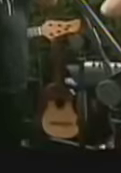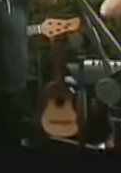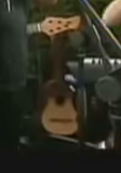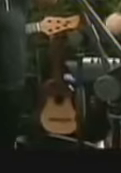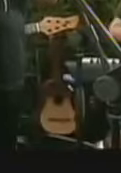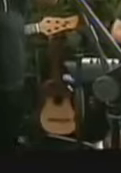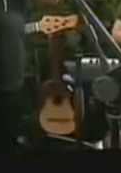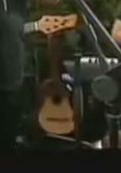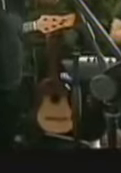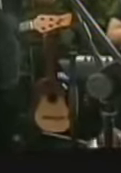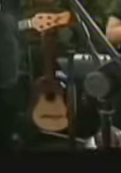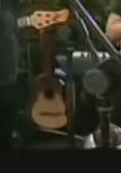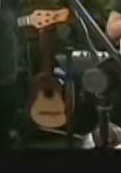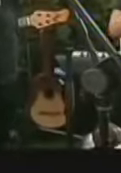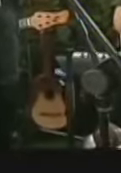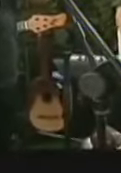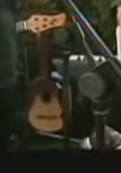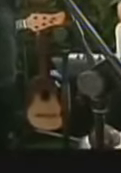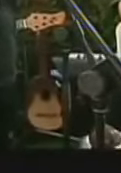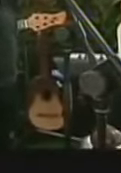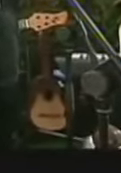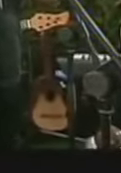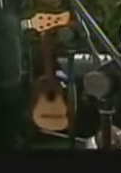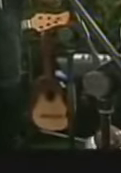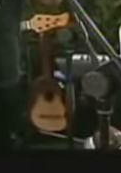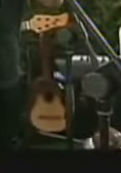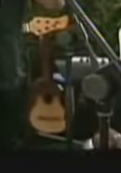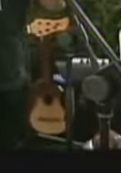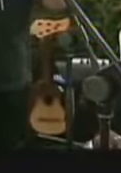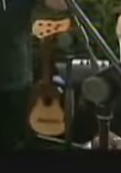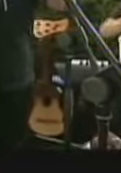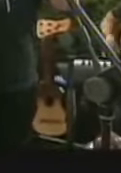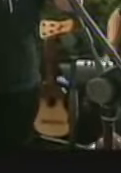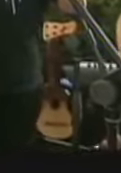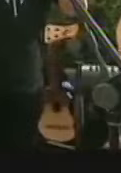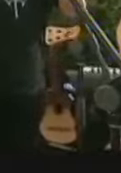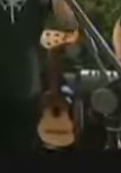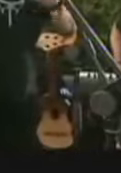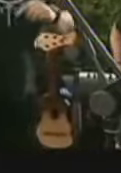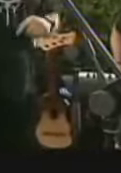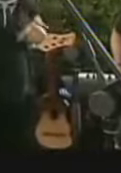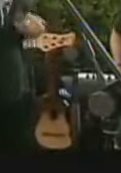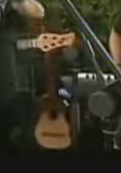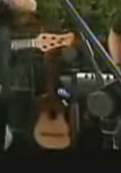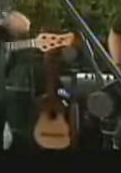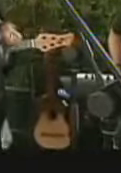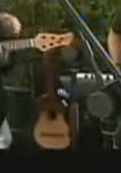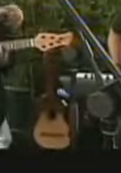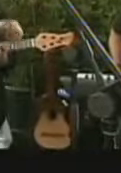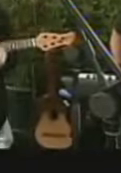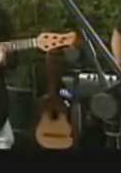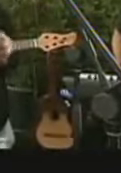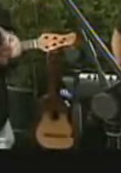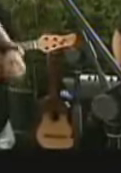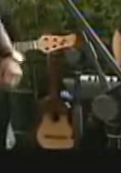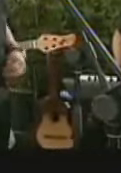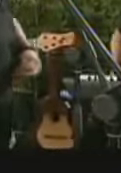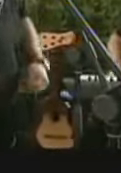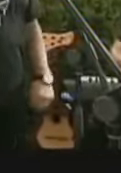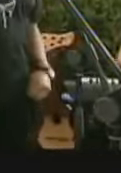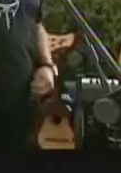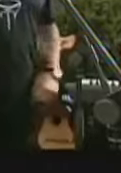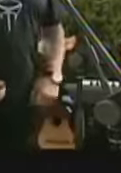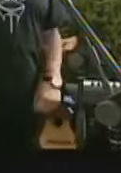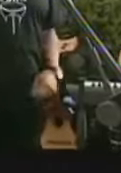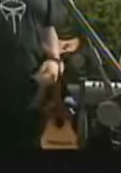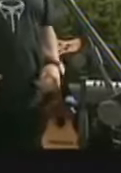candela es, se quema en Ocherana, si se quema la sabana, se queman